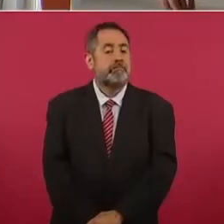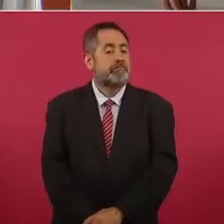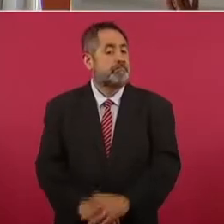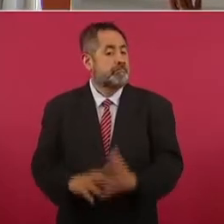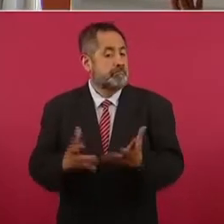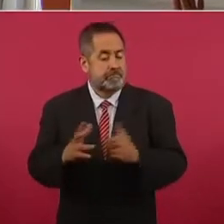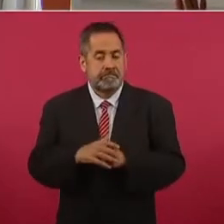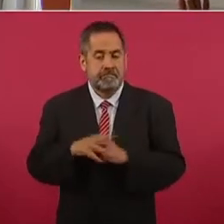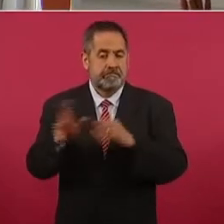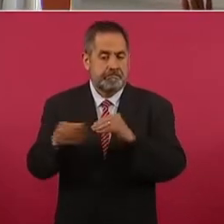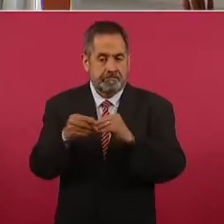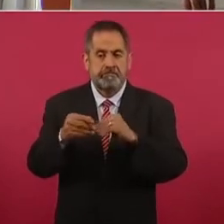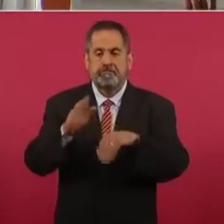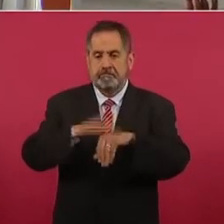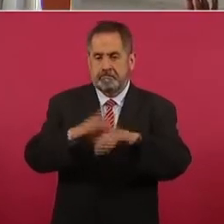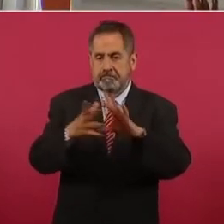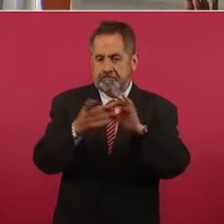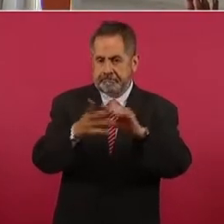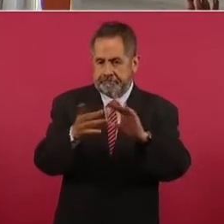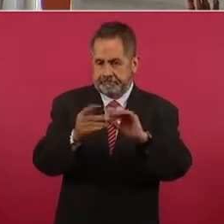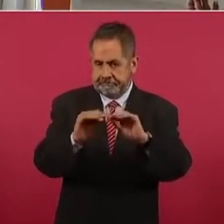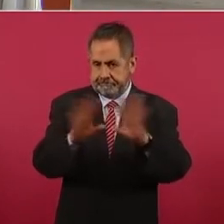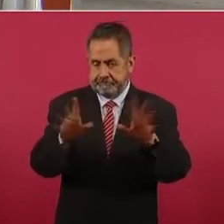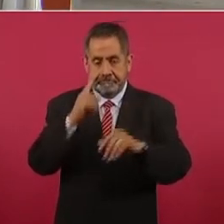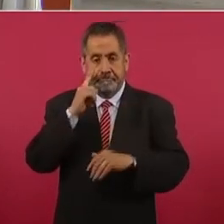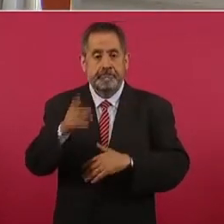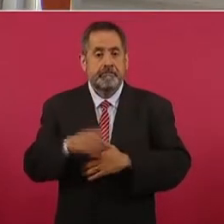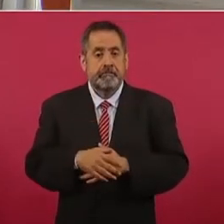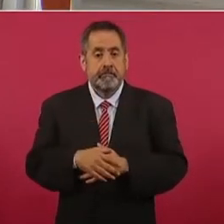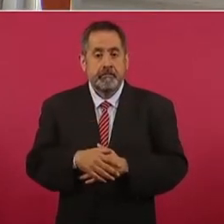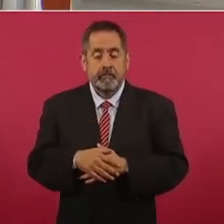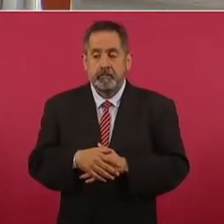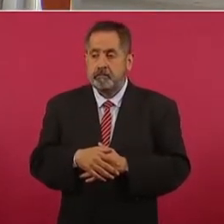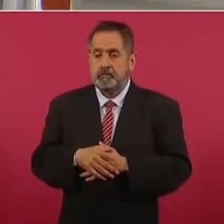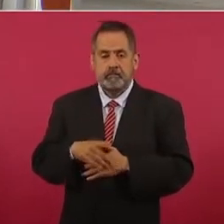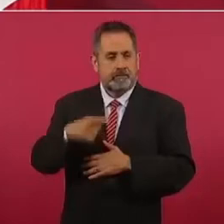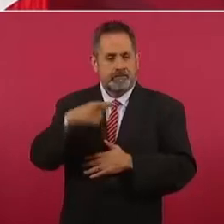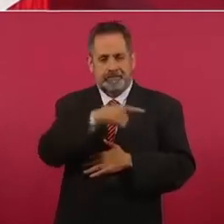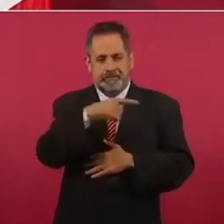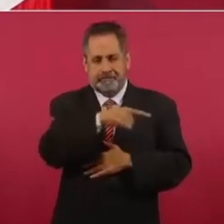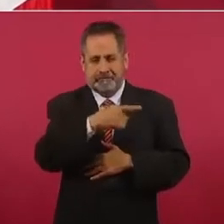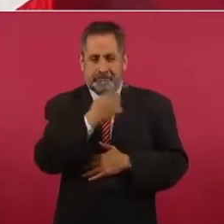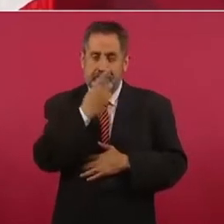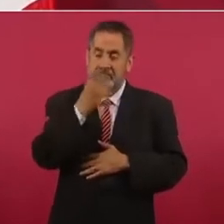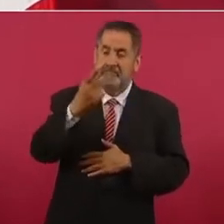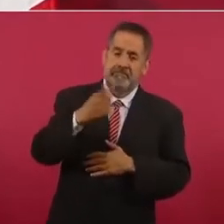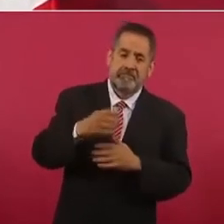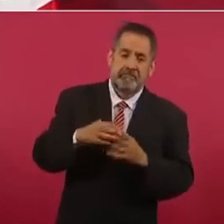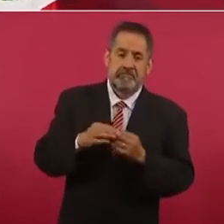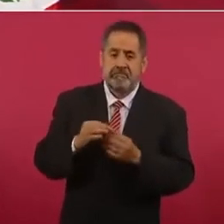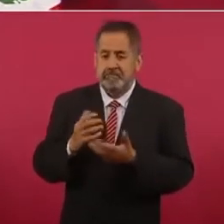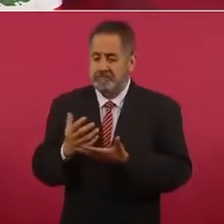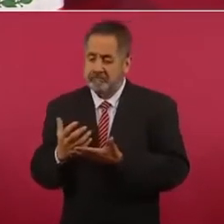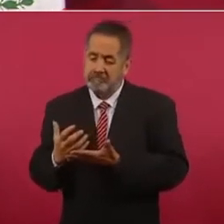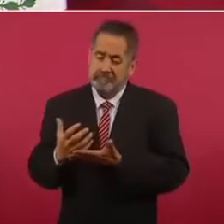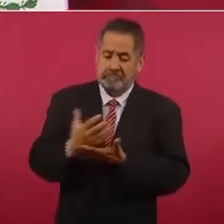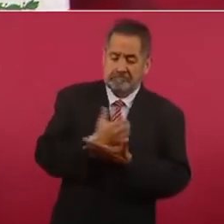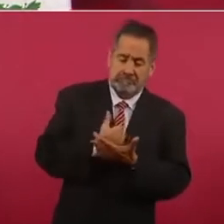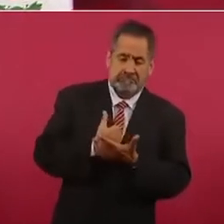Y lo otro, nada más aclarar que cuando pone el ejemplo de que se gana más